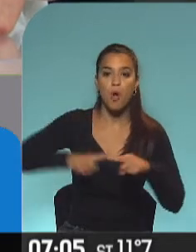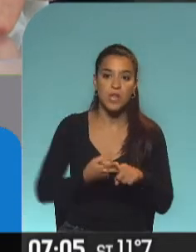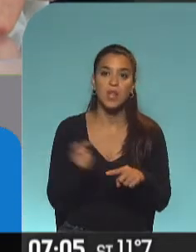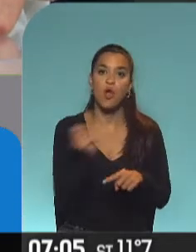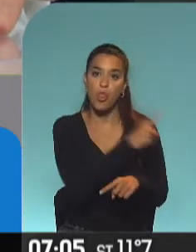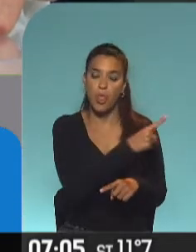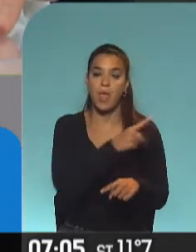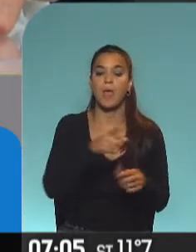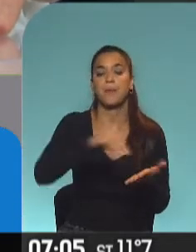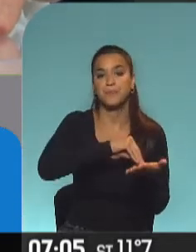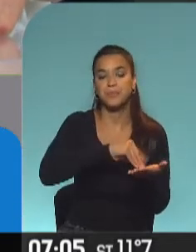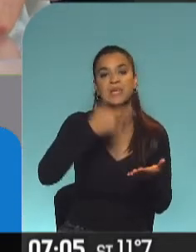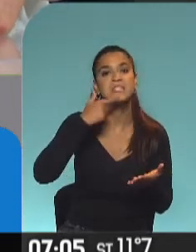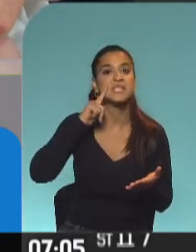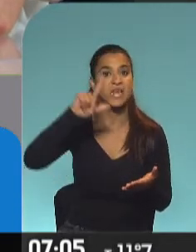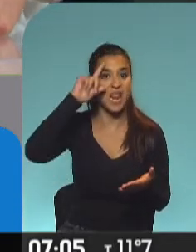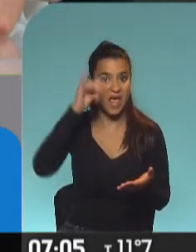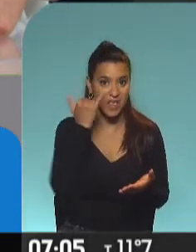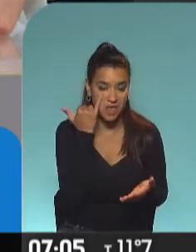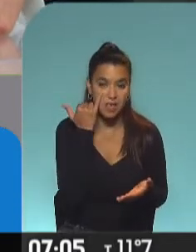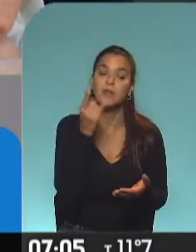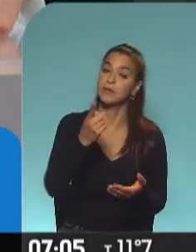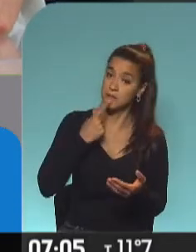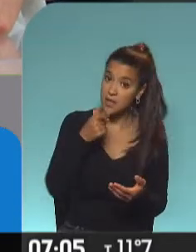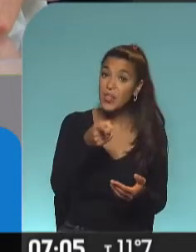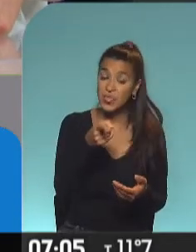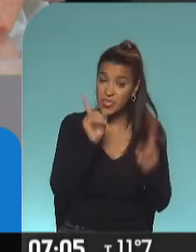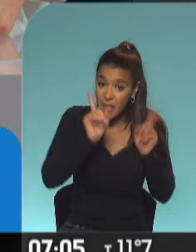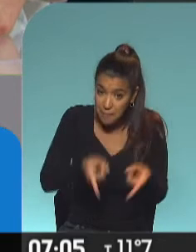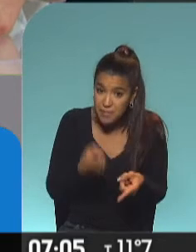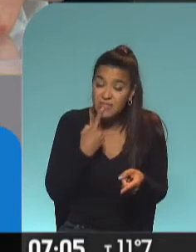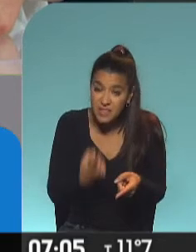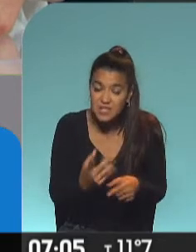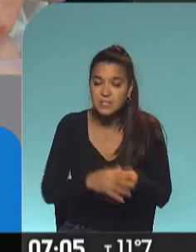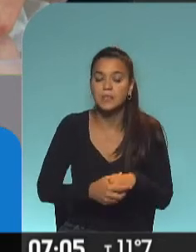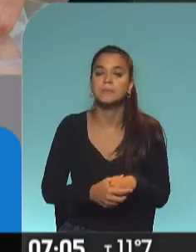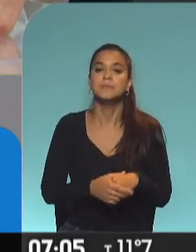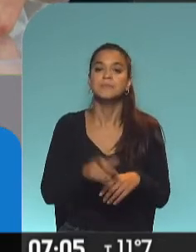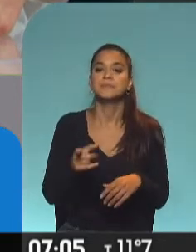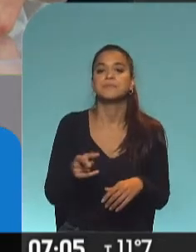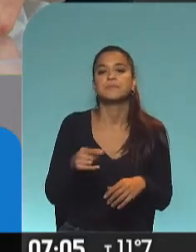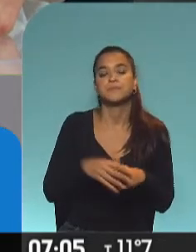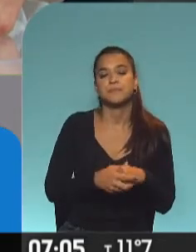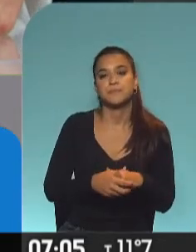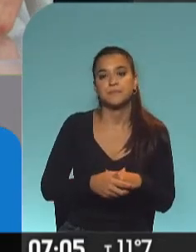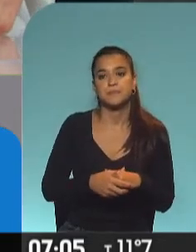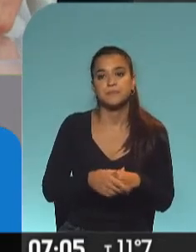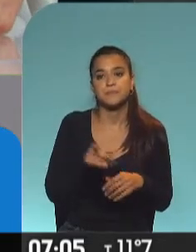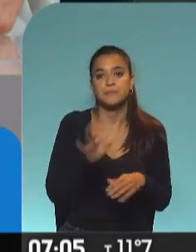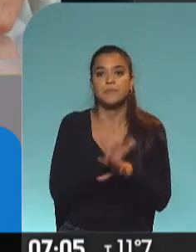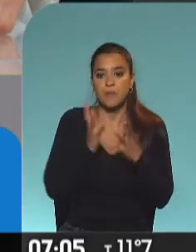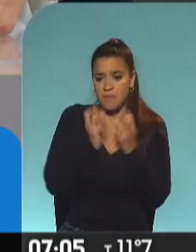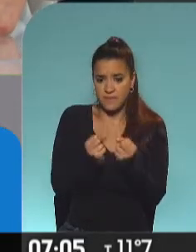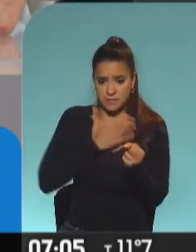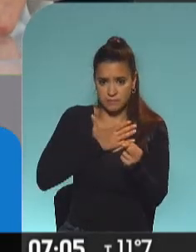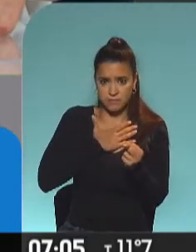la legisladora Silei. Ella hace referencia además a una reacción que se interpreta de defensa